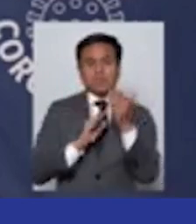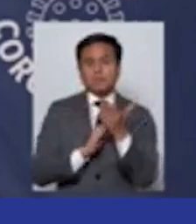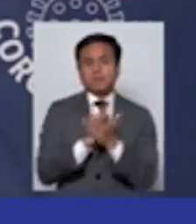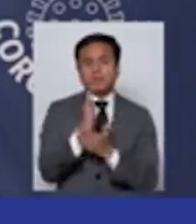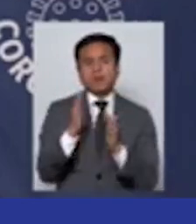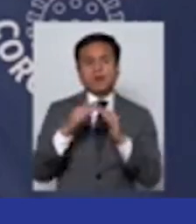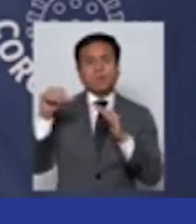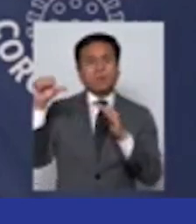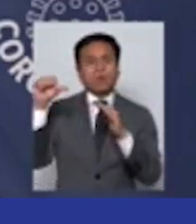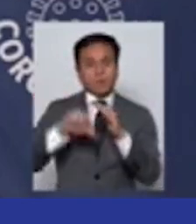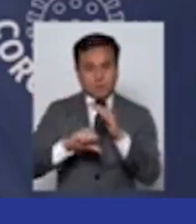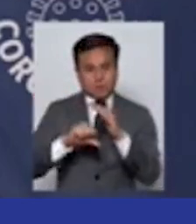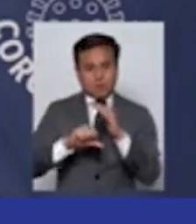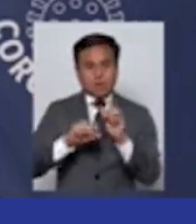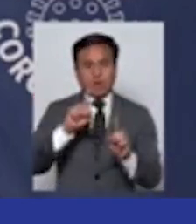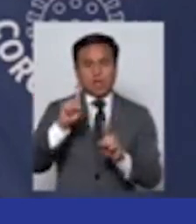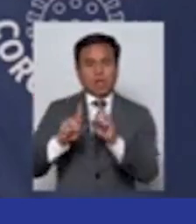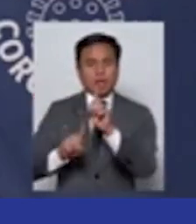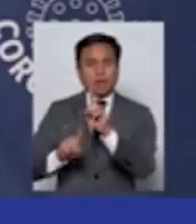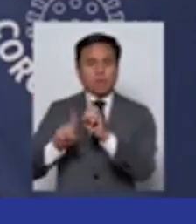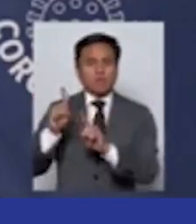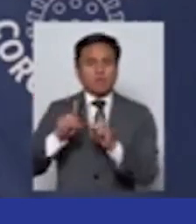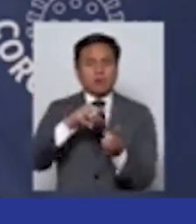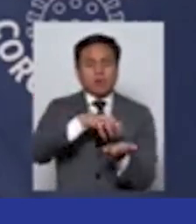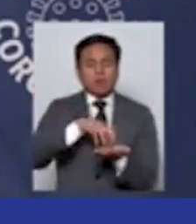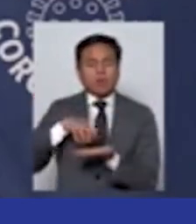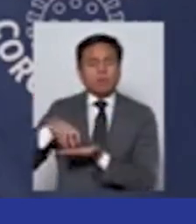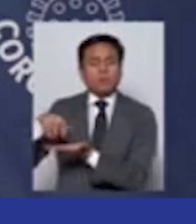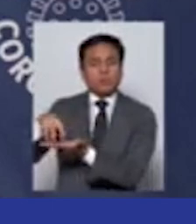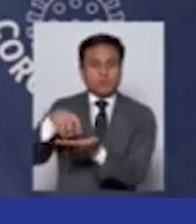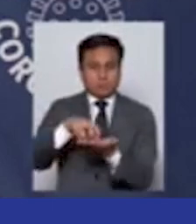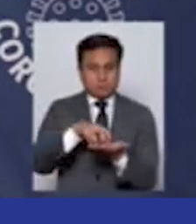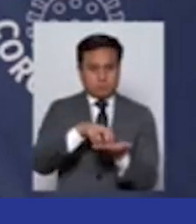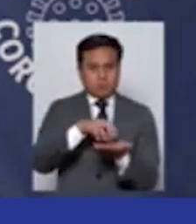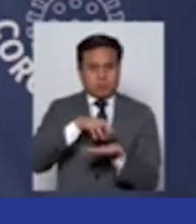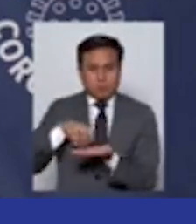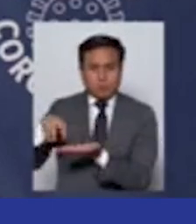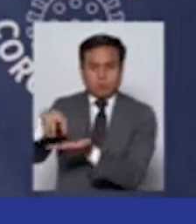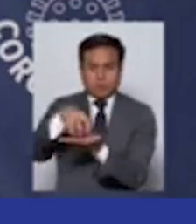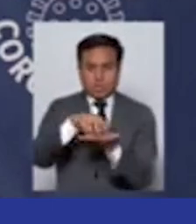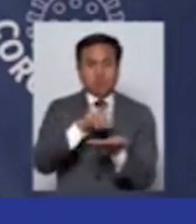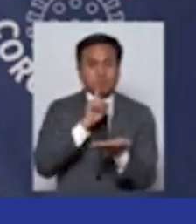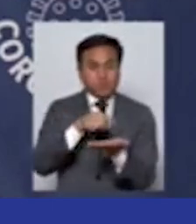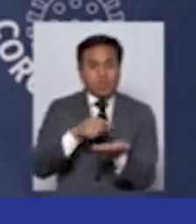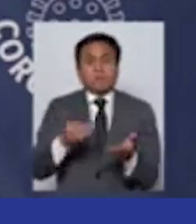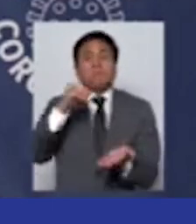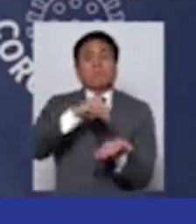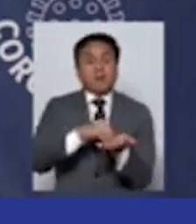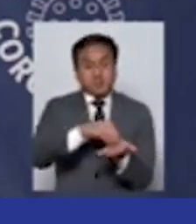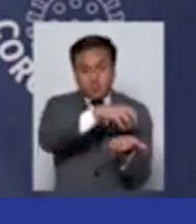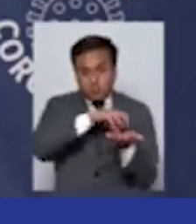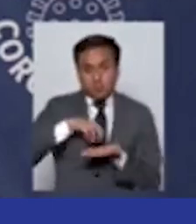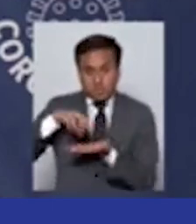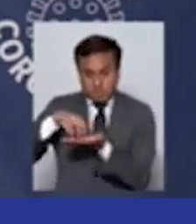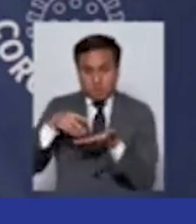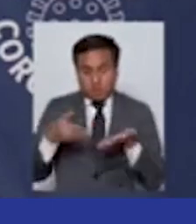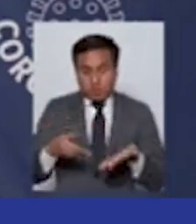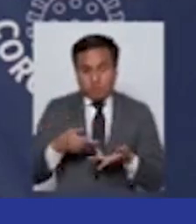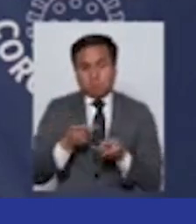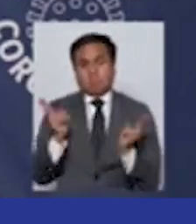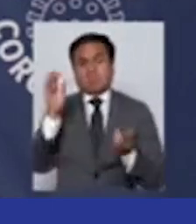en cuarentena algunas columnas comunas perdón adicionales a las que teníamos hasta el día de hoy